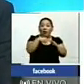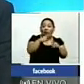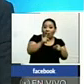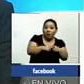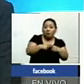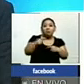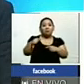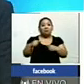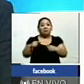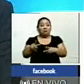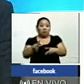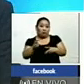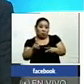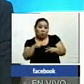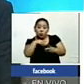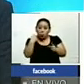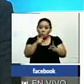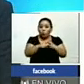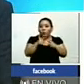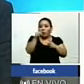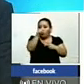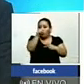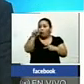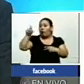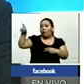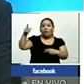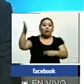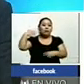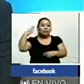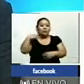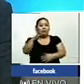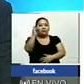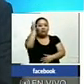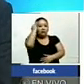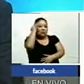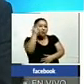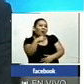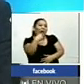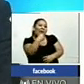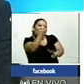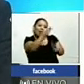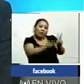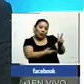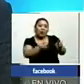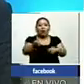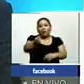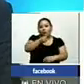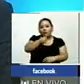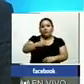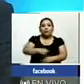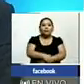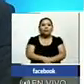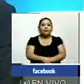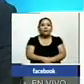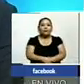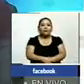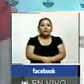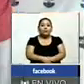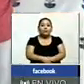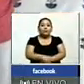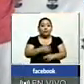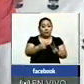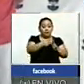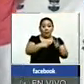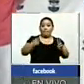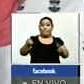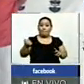y tráfico de drogas fueron capturados en San Miguel. Conozcamos de quiénes se trata en el siguiente reporte. La